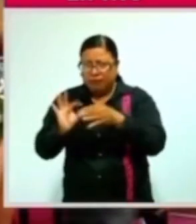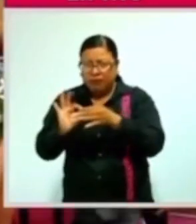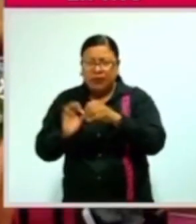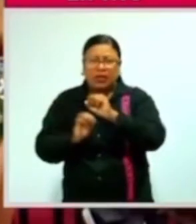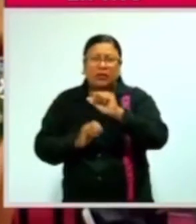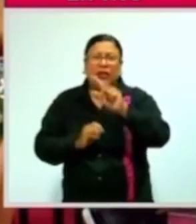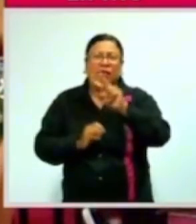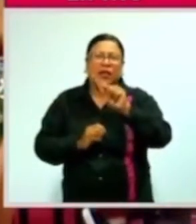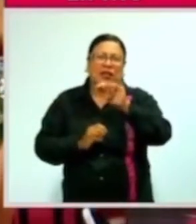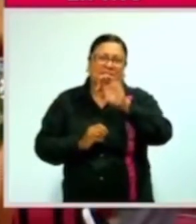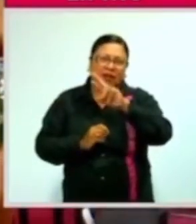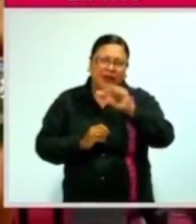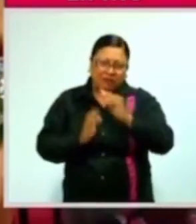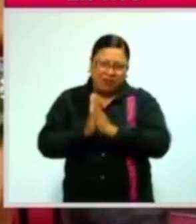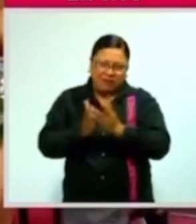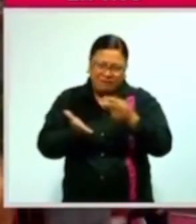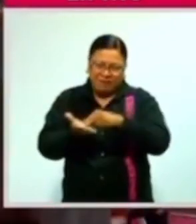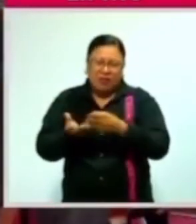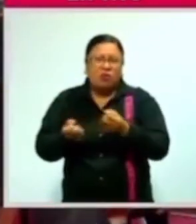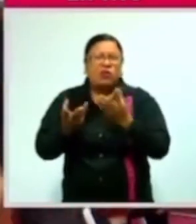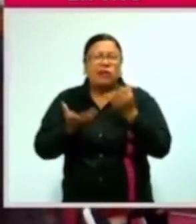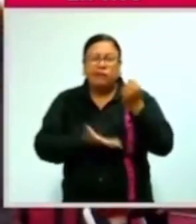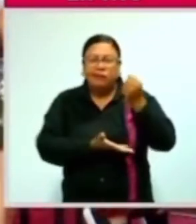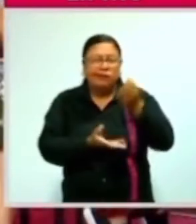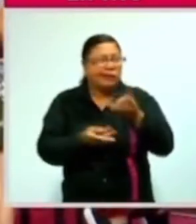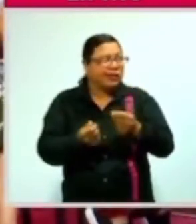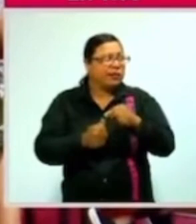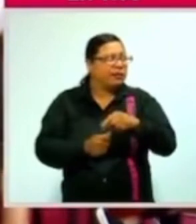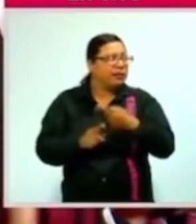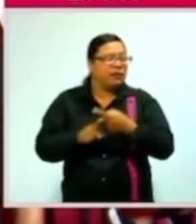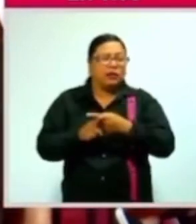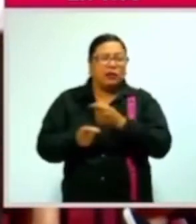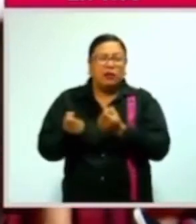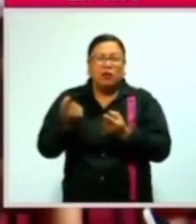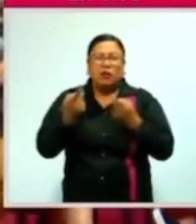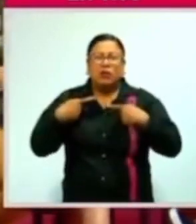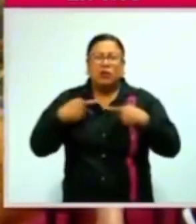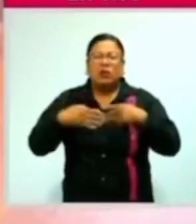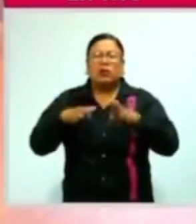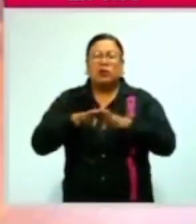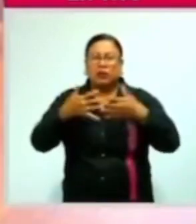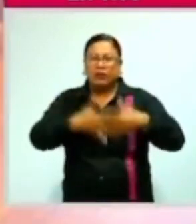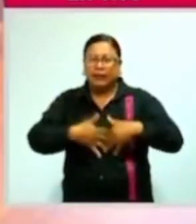Salvatierra, de la inversión que están haciendo algunos empresarios?